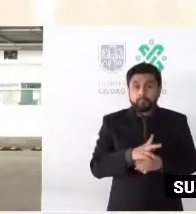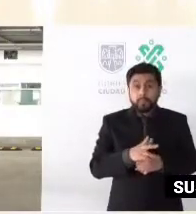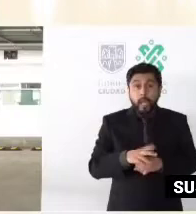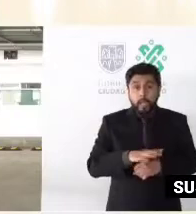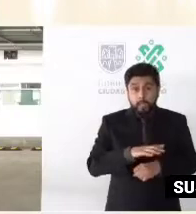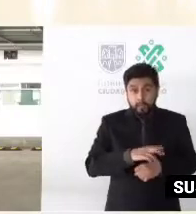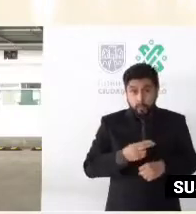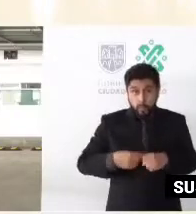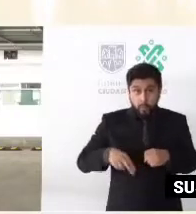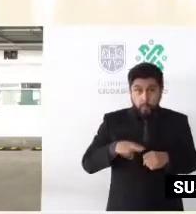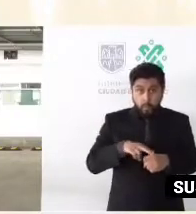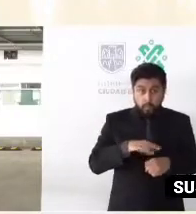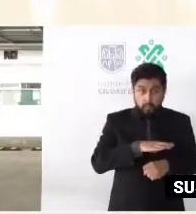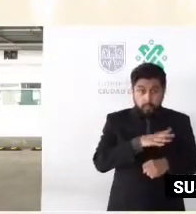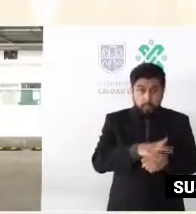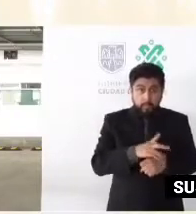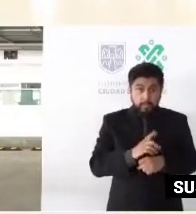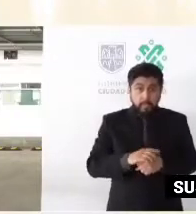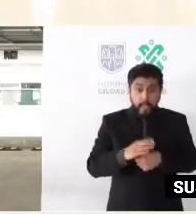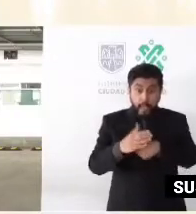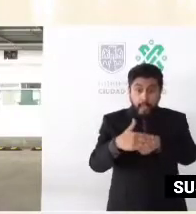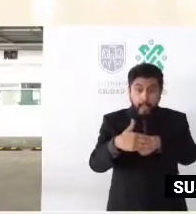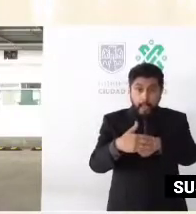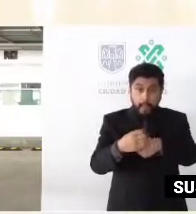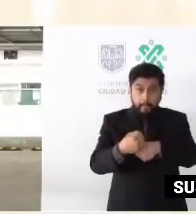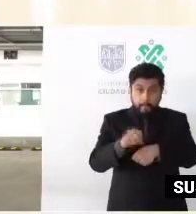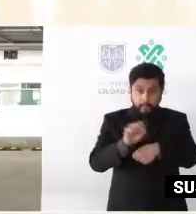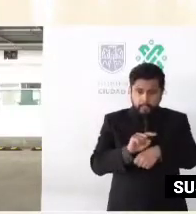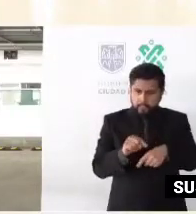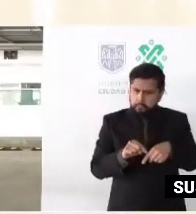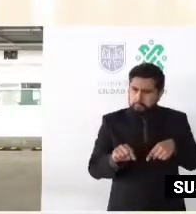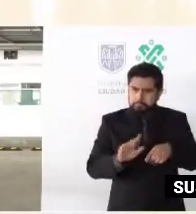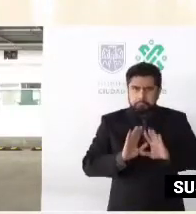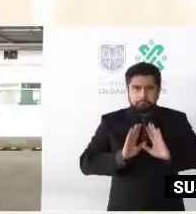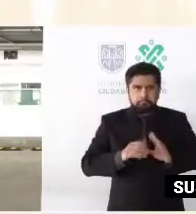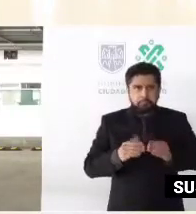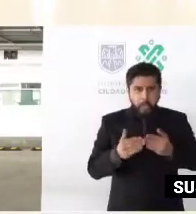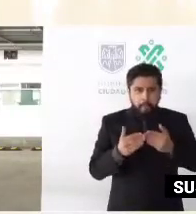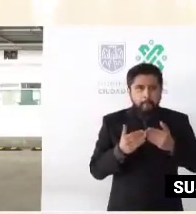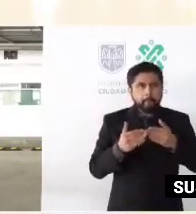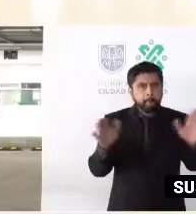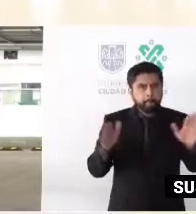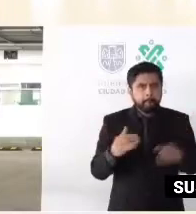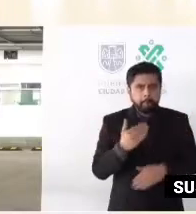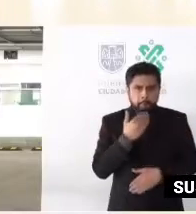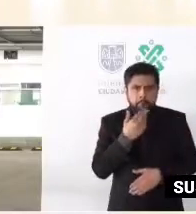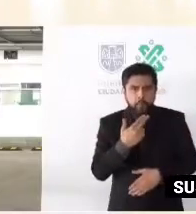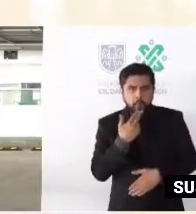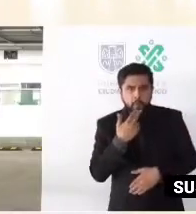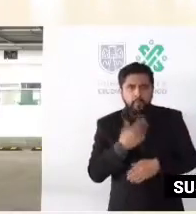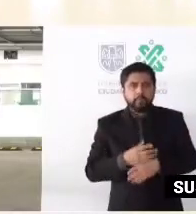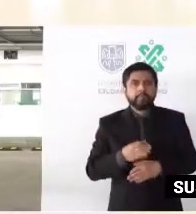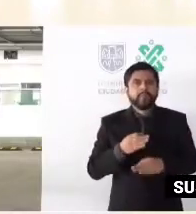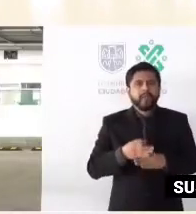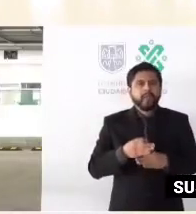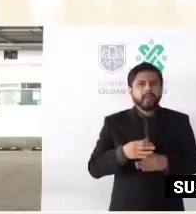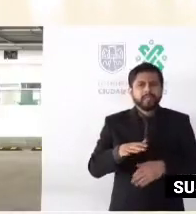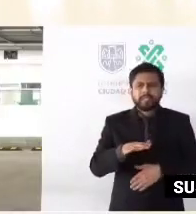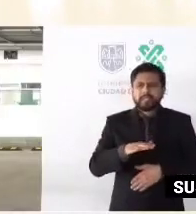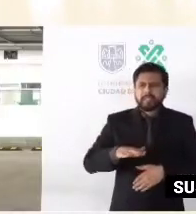hicimos la visita y la próxima semana ya comienza a funcionar, a operar. Y es parte además de esta unidad en